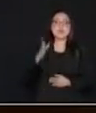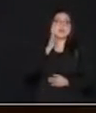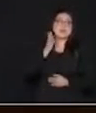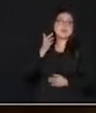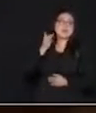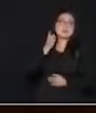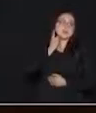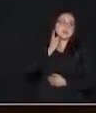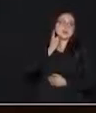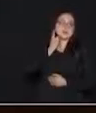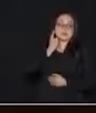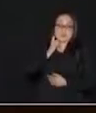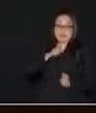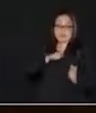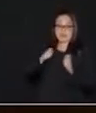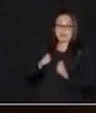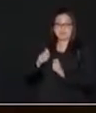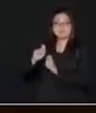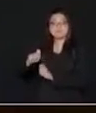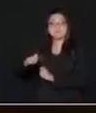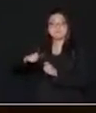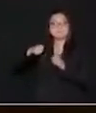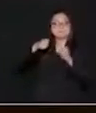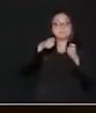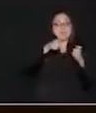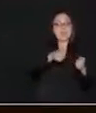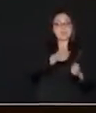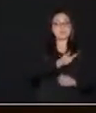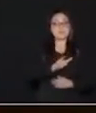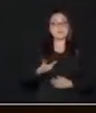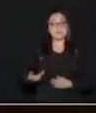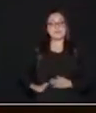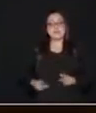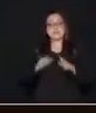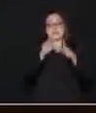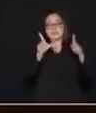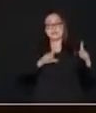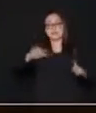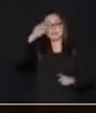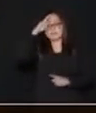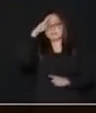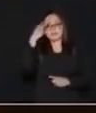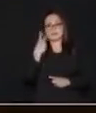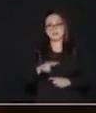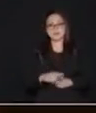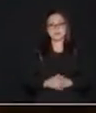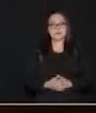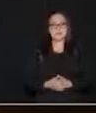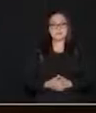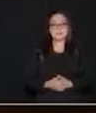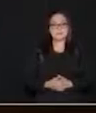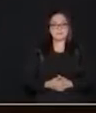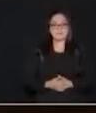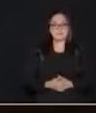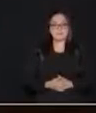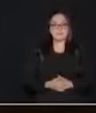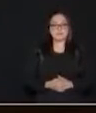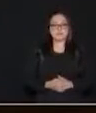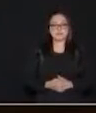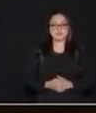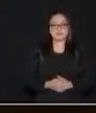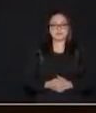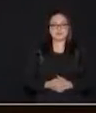Muñoz Ledo, quien a su vez se la otorgará al presidente de la República. Cabe destacar que esta